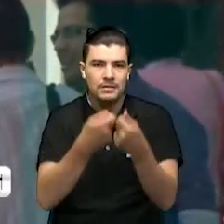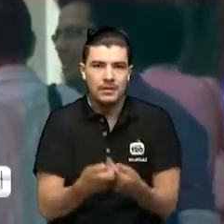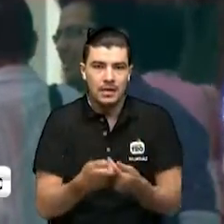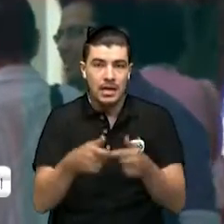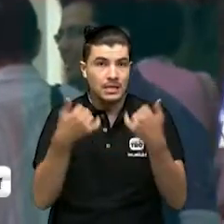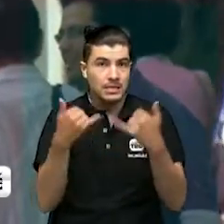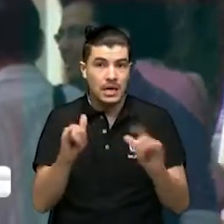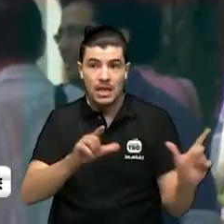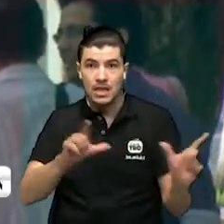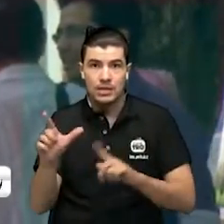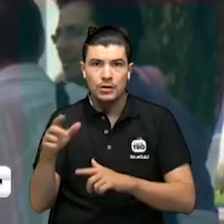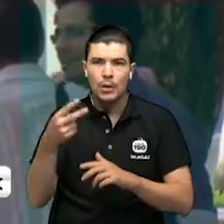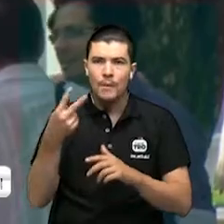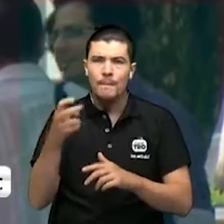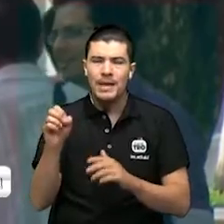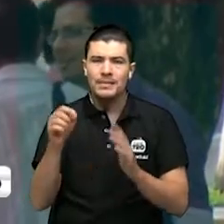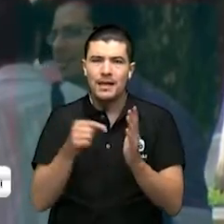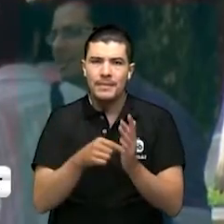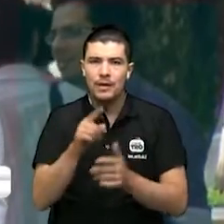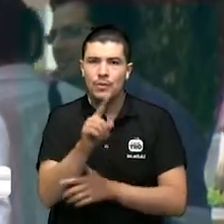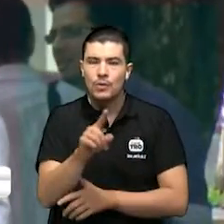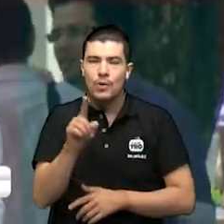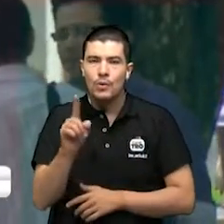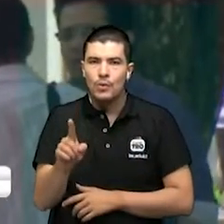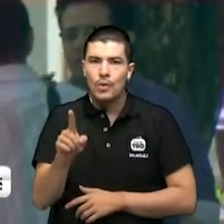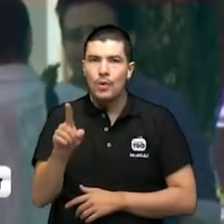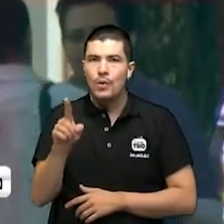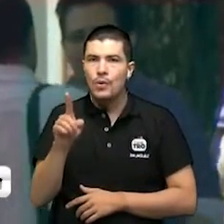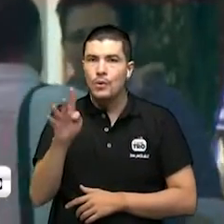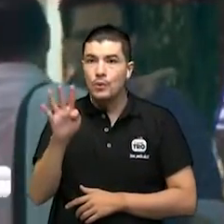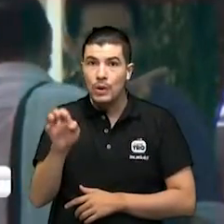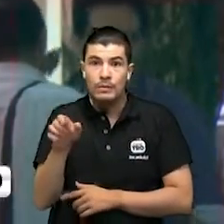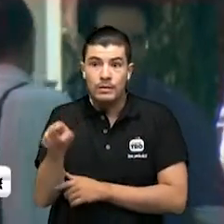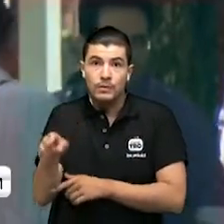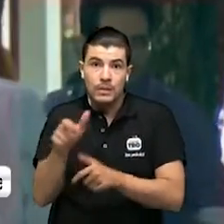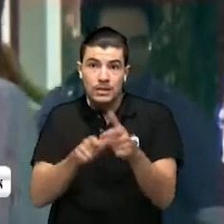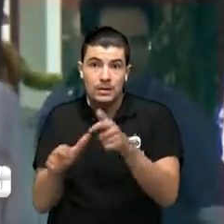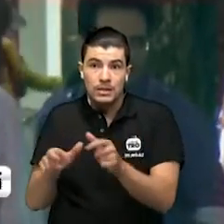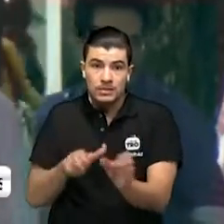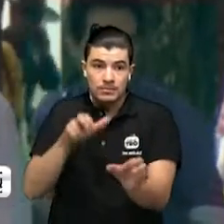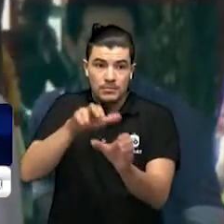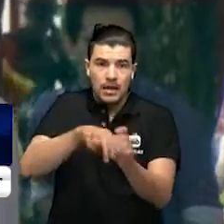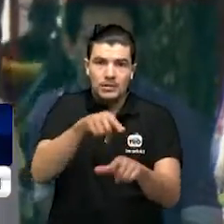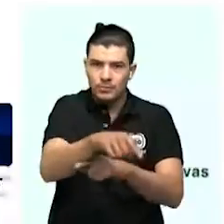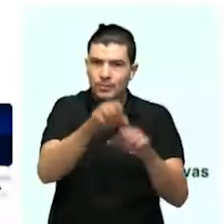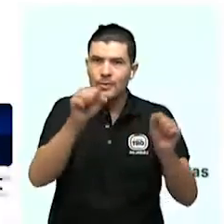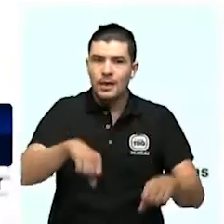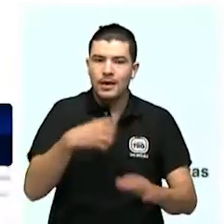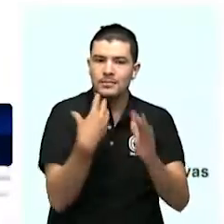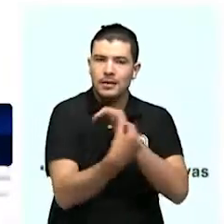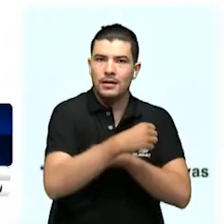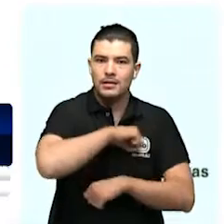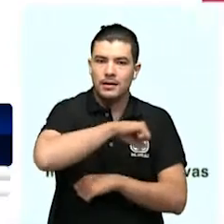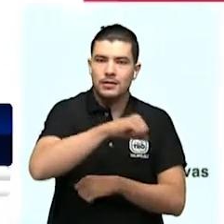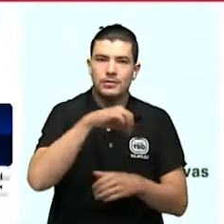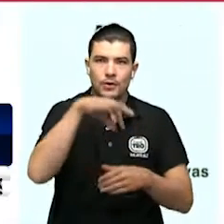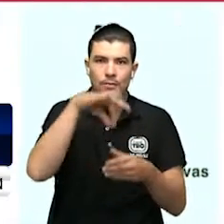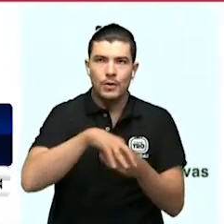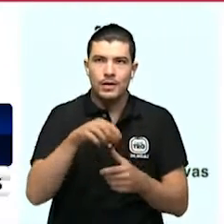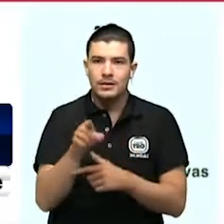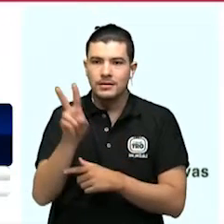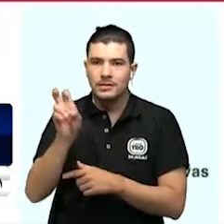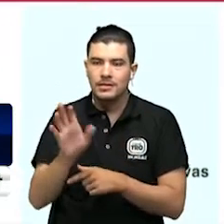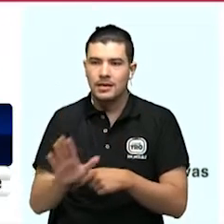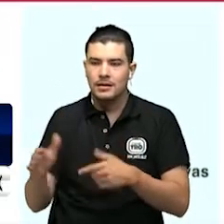para que los 20 mil 189 caficultores registrados ejerzan su derecho al voto 17 departamentos